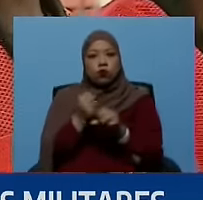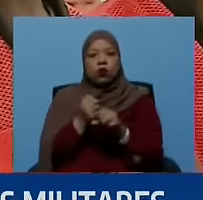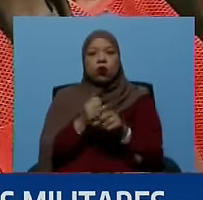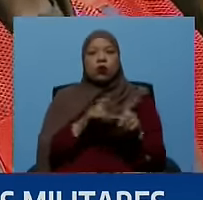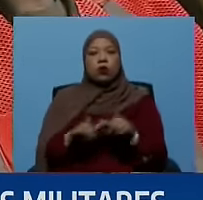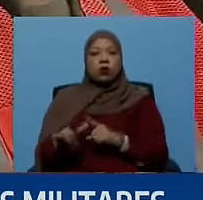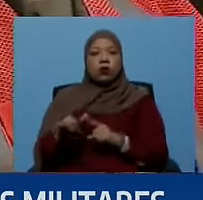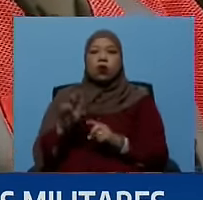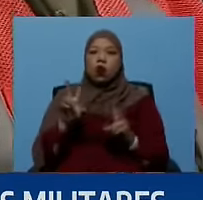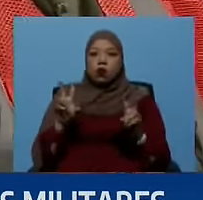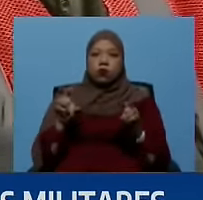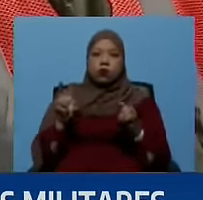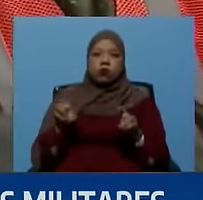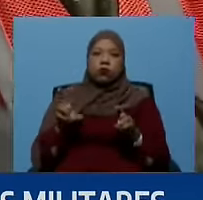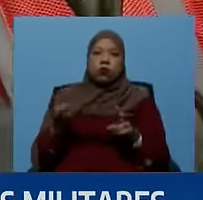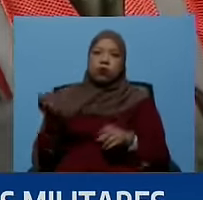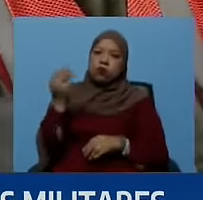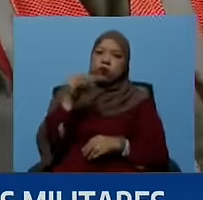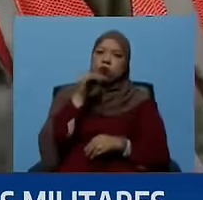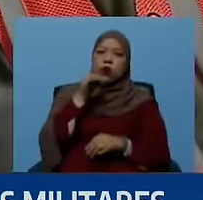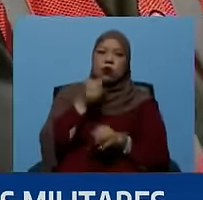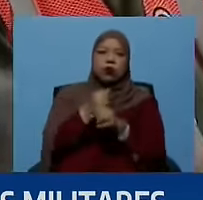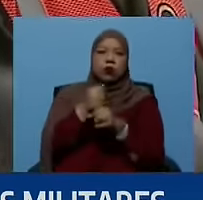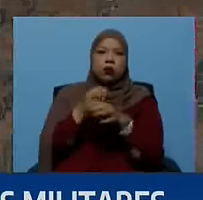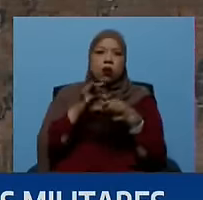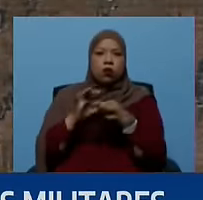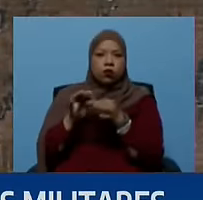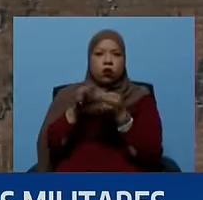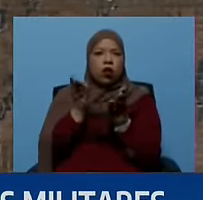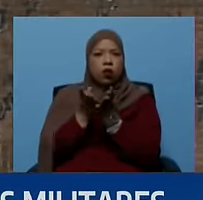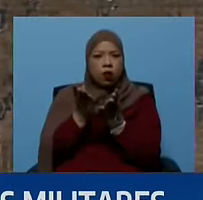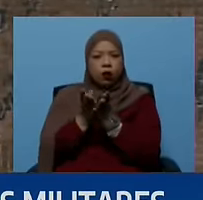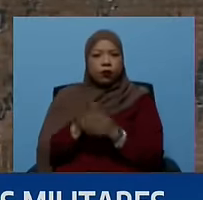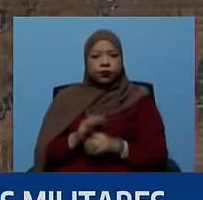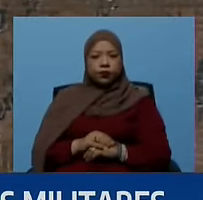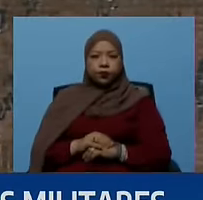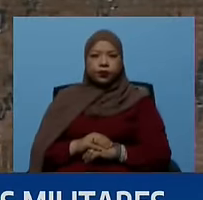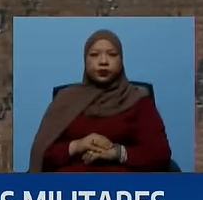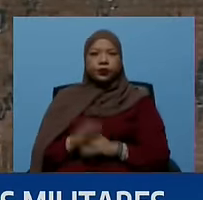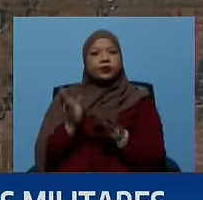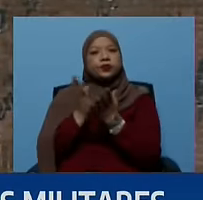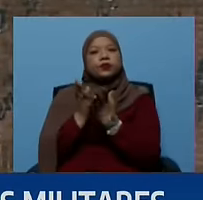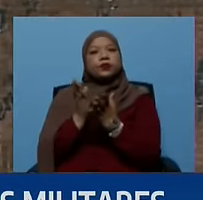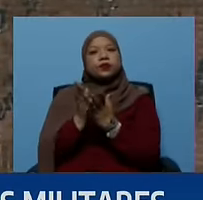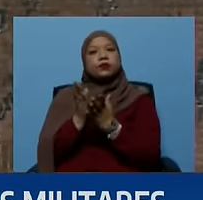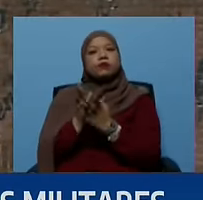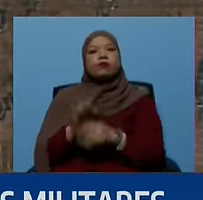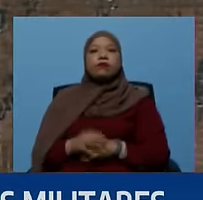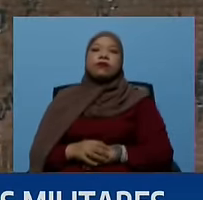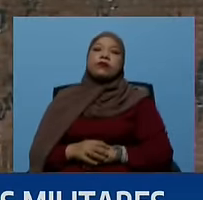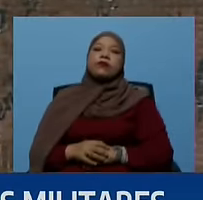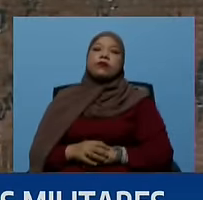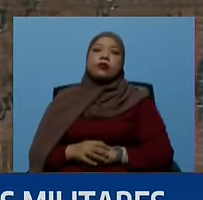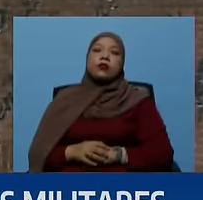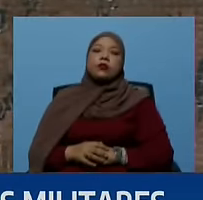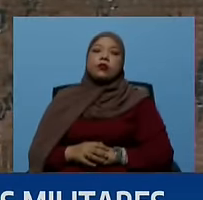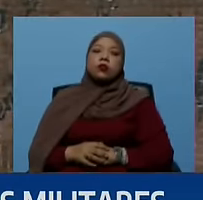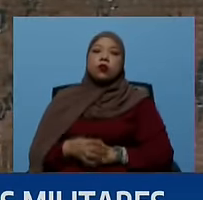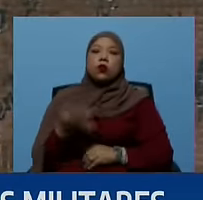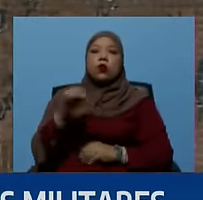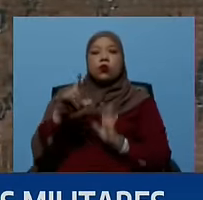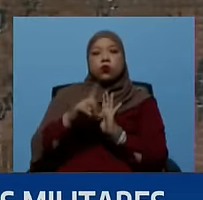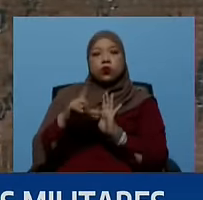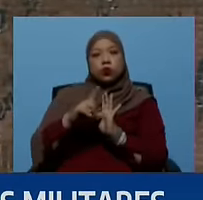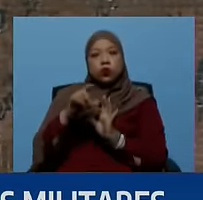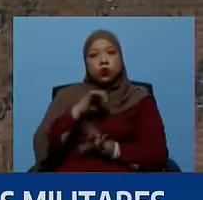de paquete su unidad educativa su escuela y su Liceo Y